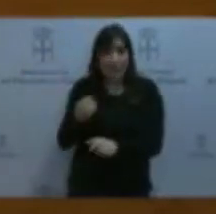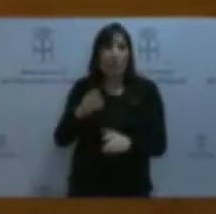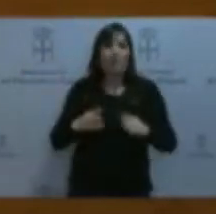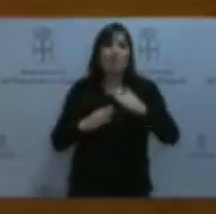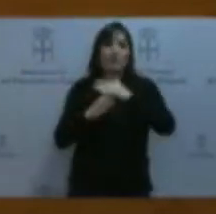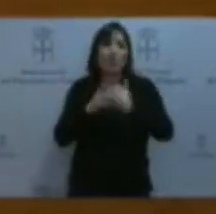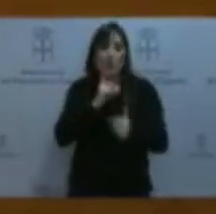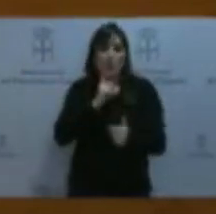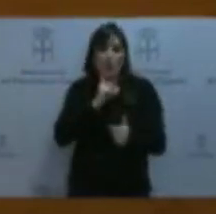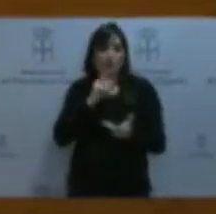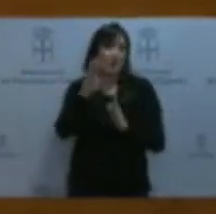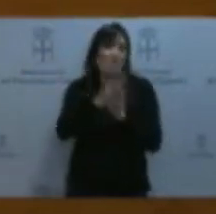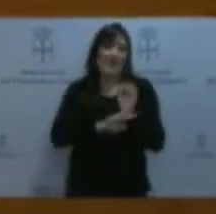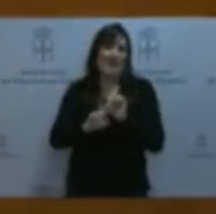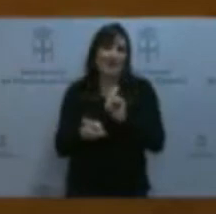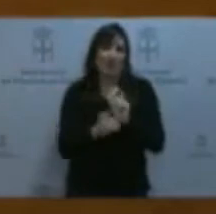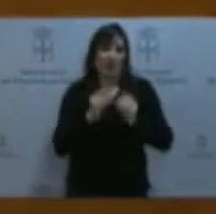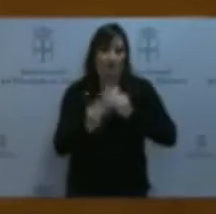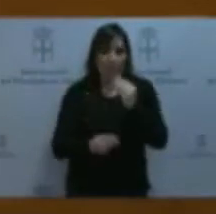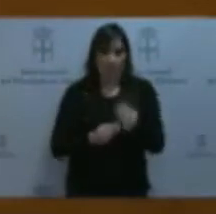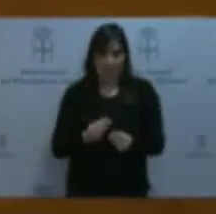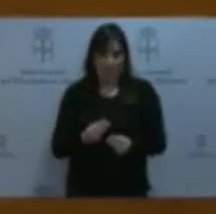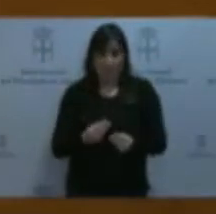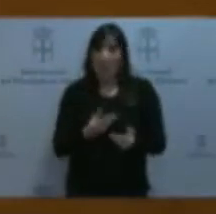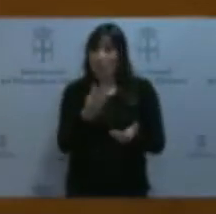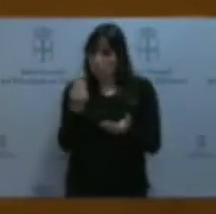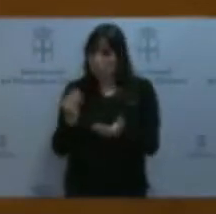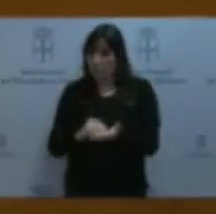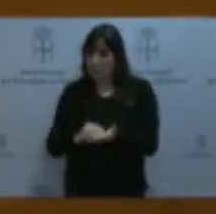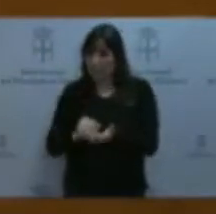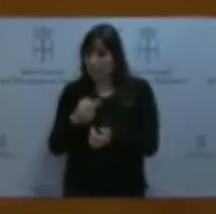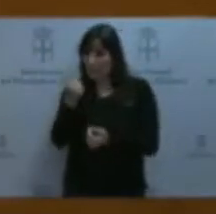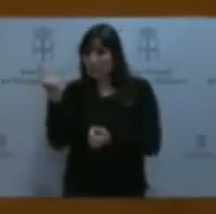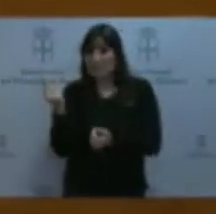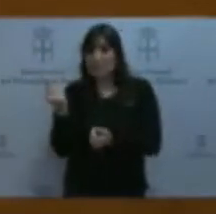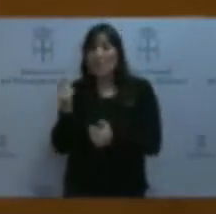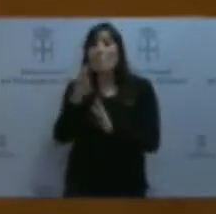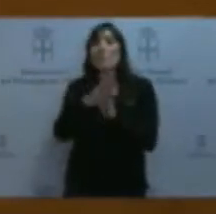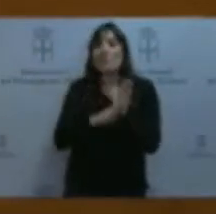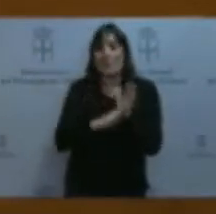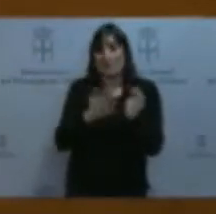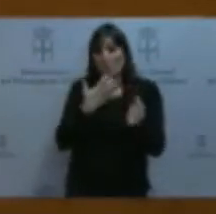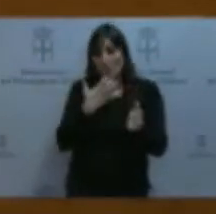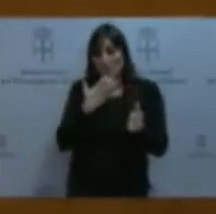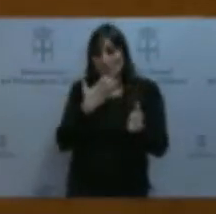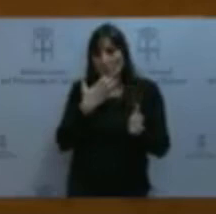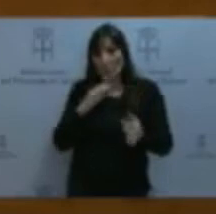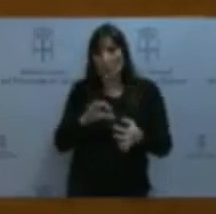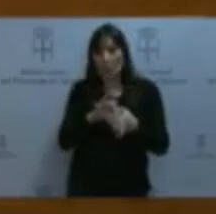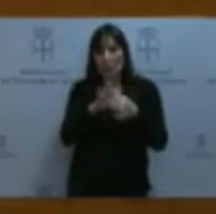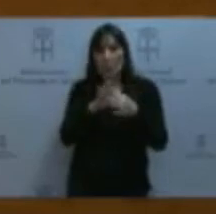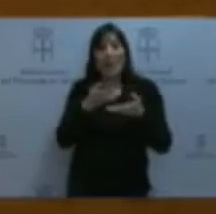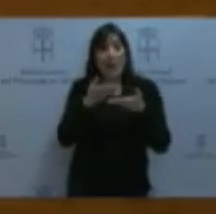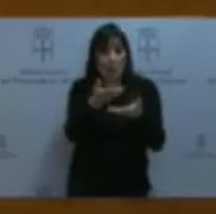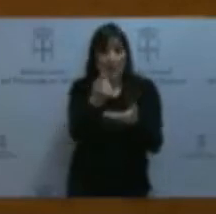medidas. Y en muchos de ellos, entre otras, las ayudas económicas directas, como proponen